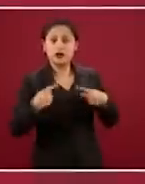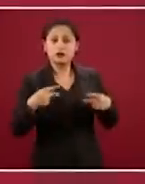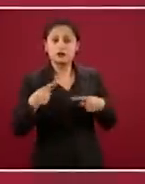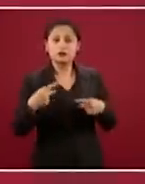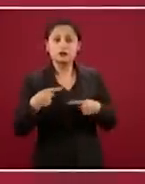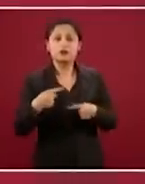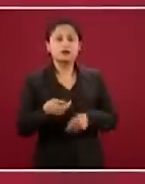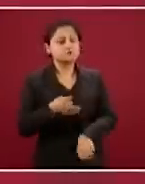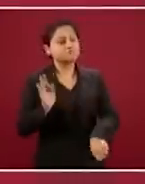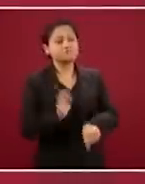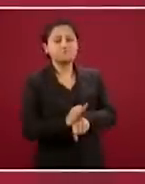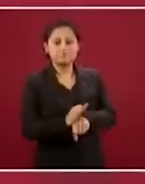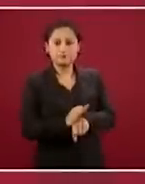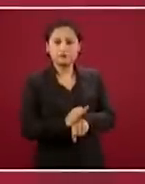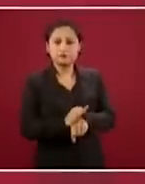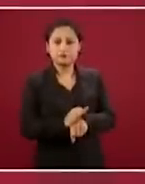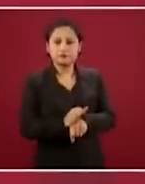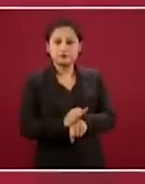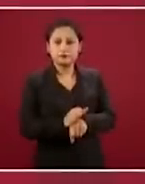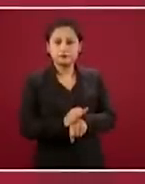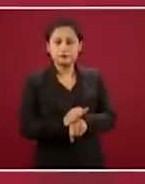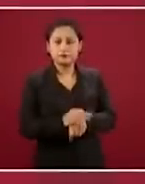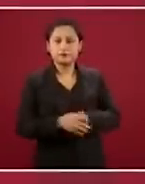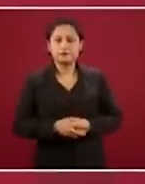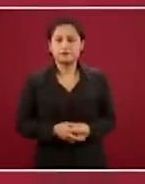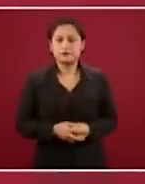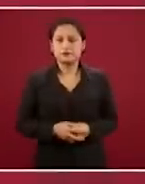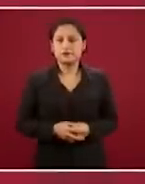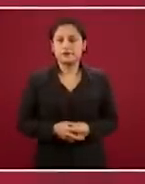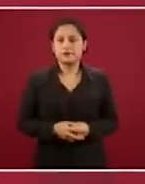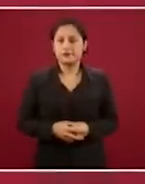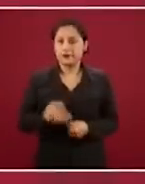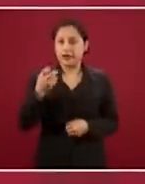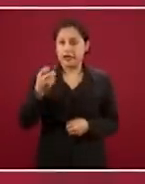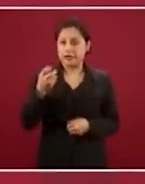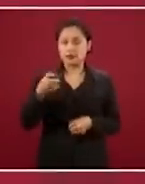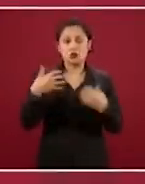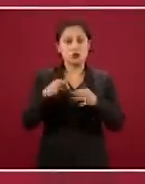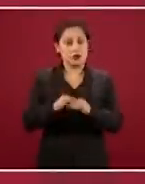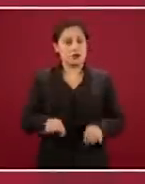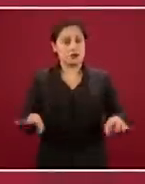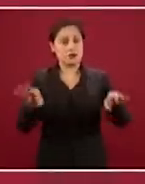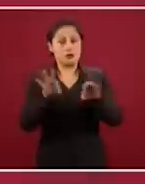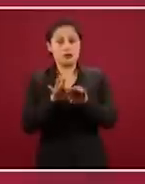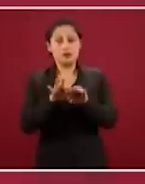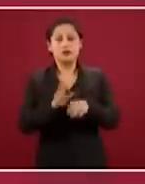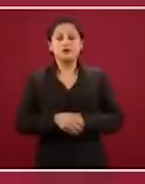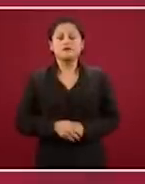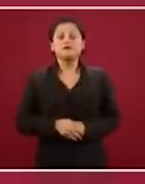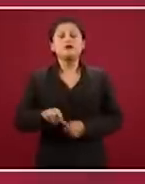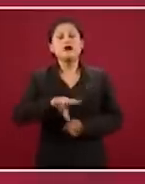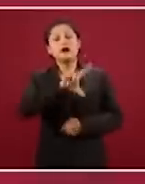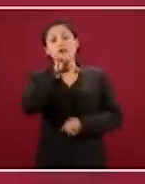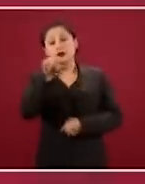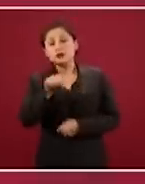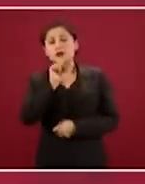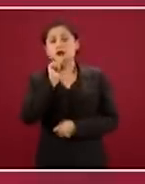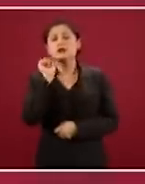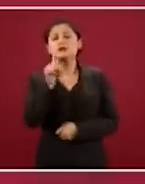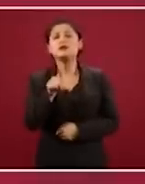abajo. Eso es importante. Y tuvimos también la suerte de